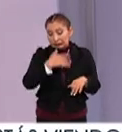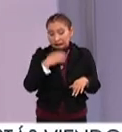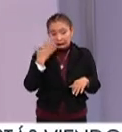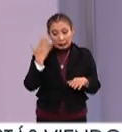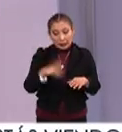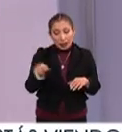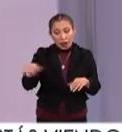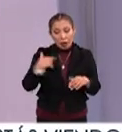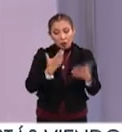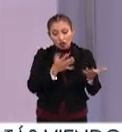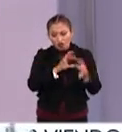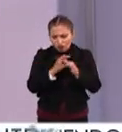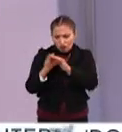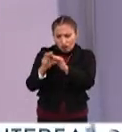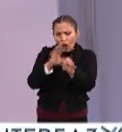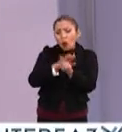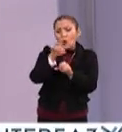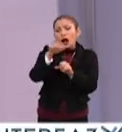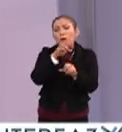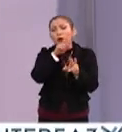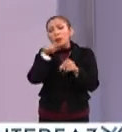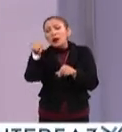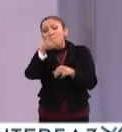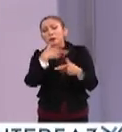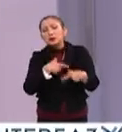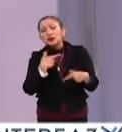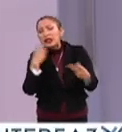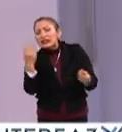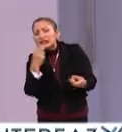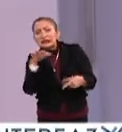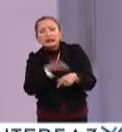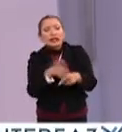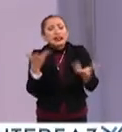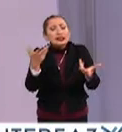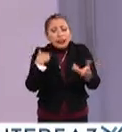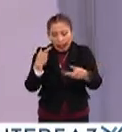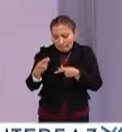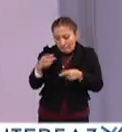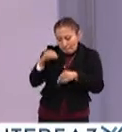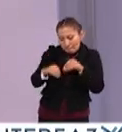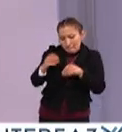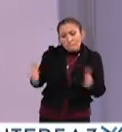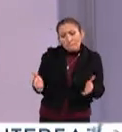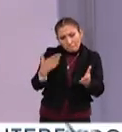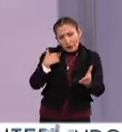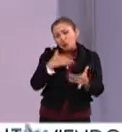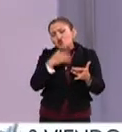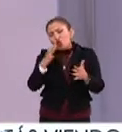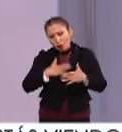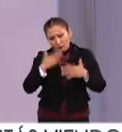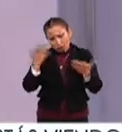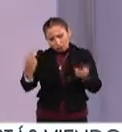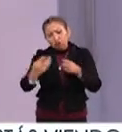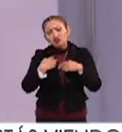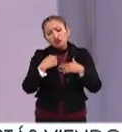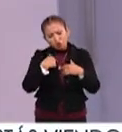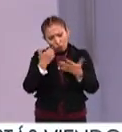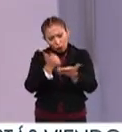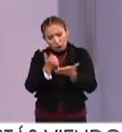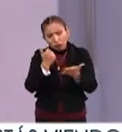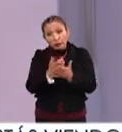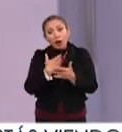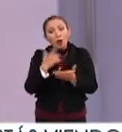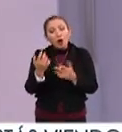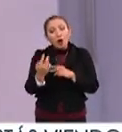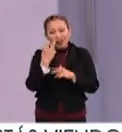sensibles transversalmente de cuáles son las preocupaciones de la ciudadanía y generar este ánimo de percepción de confianza, pero no solamente el